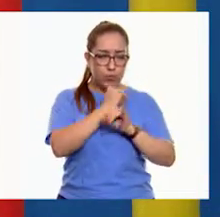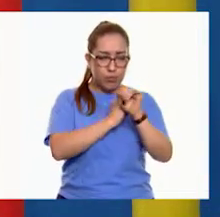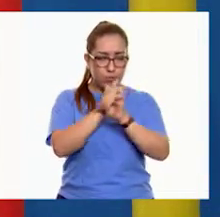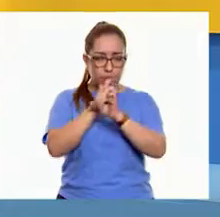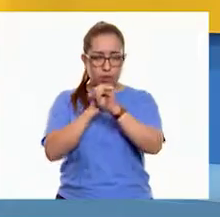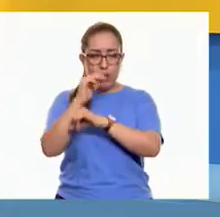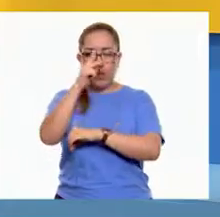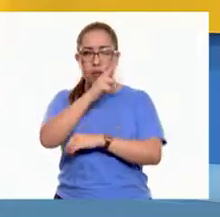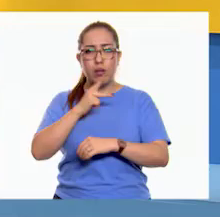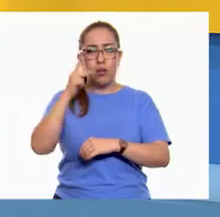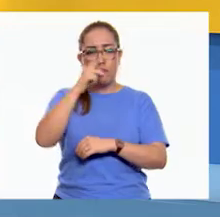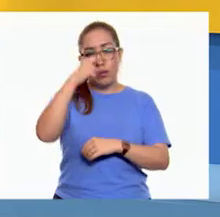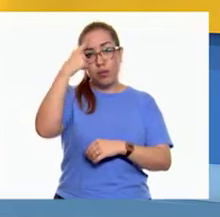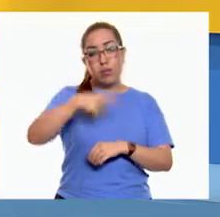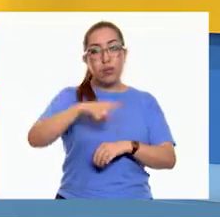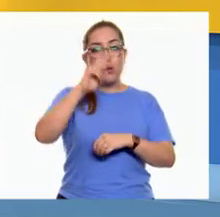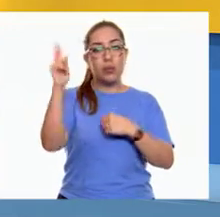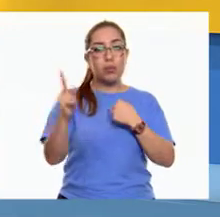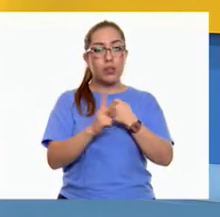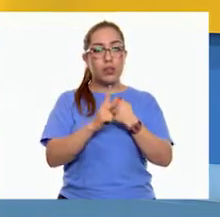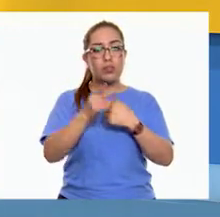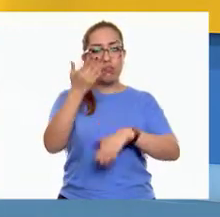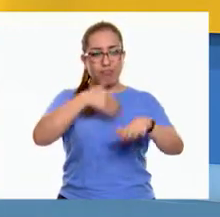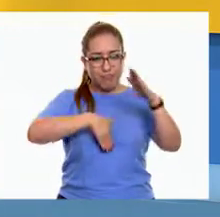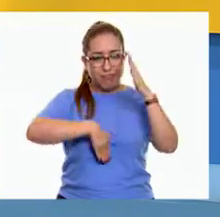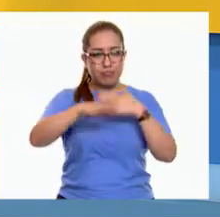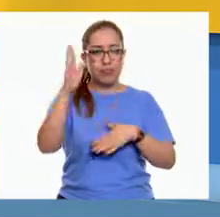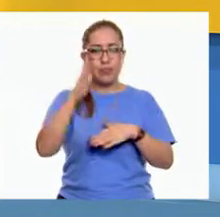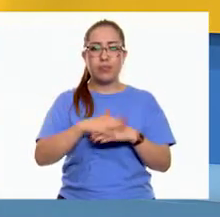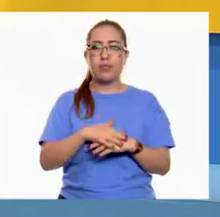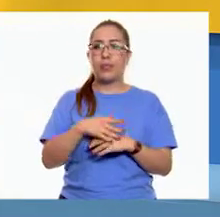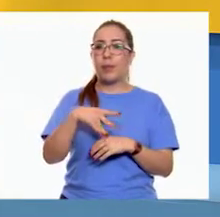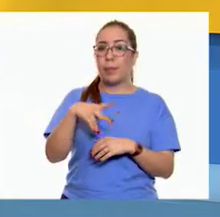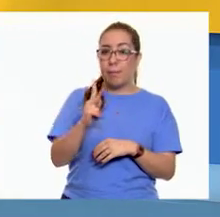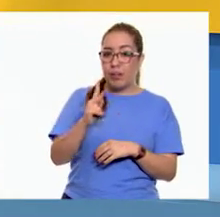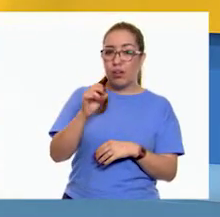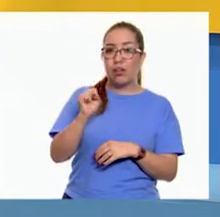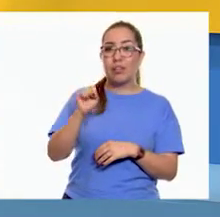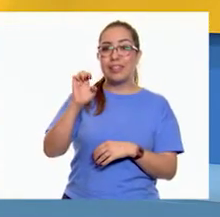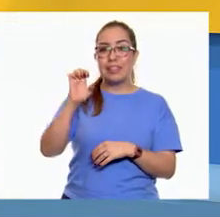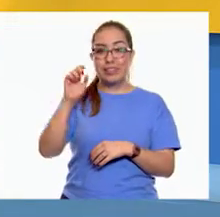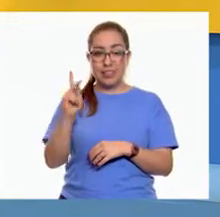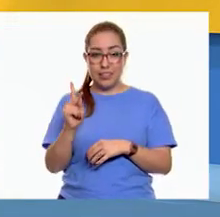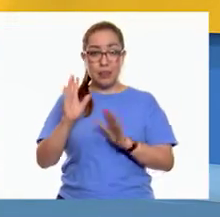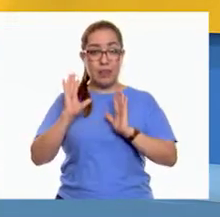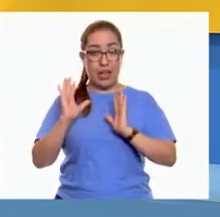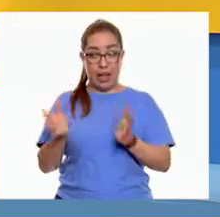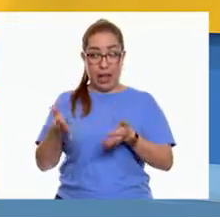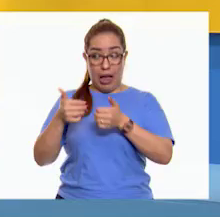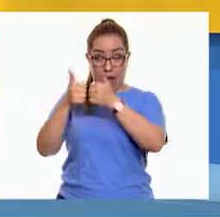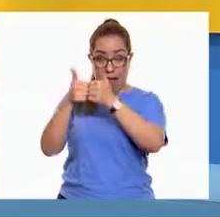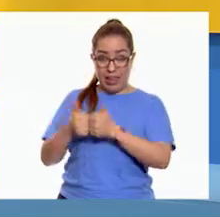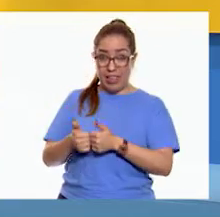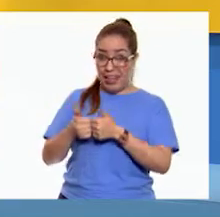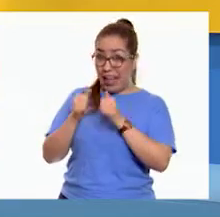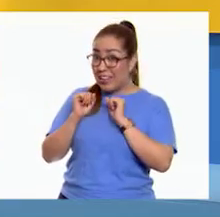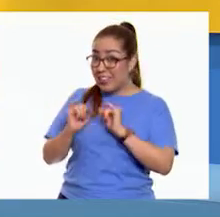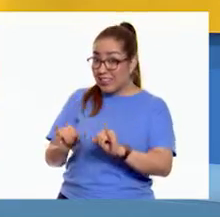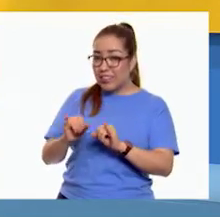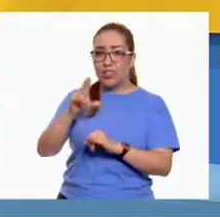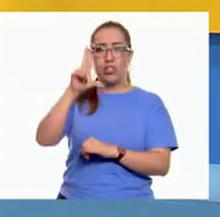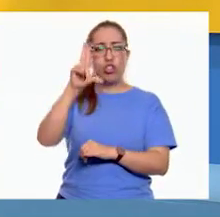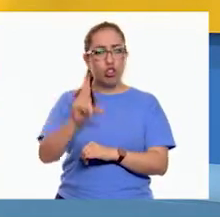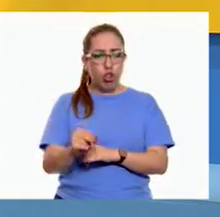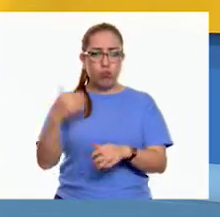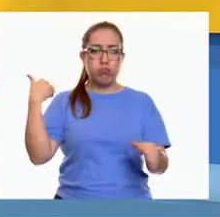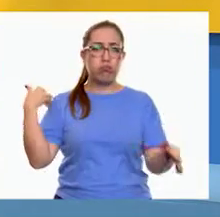país. Aunque hay que decir que esta secretaría no ha permanecido estática en el tiempo, sino que a lo largo del